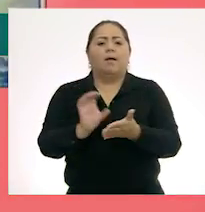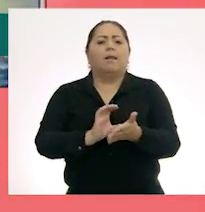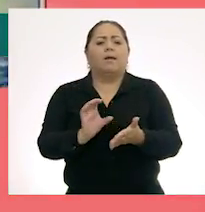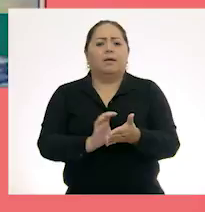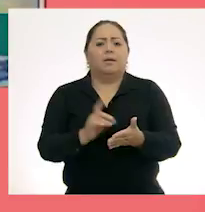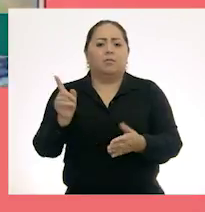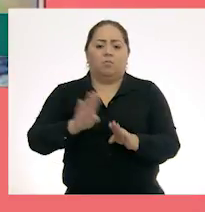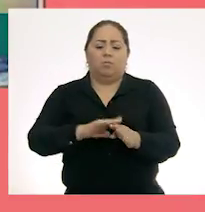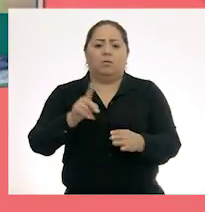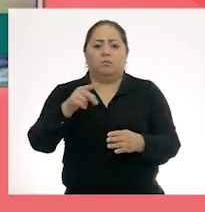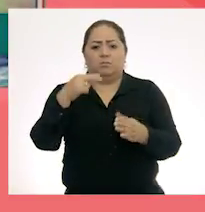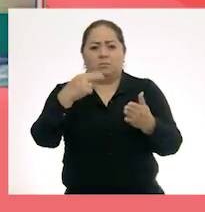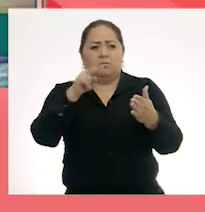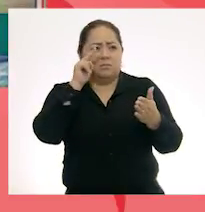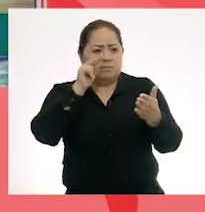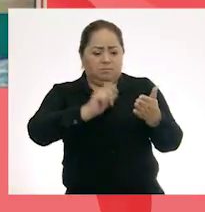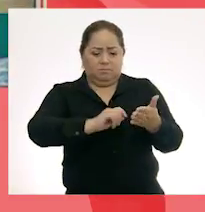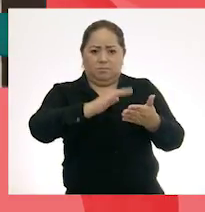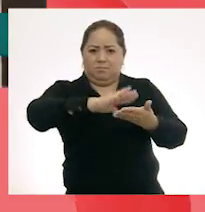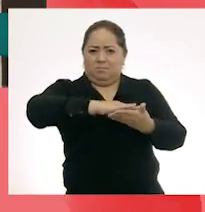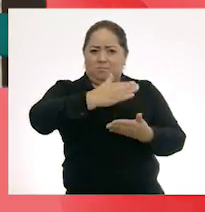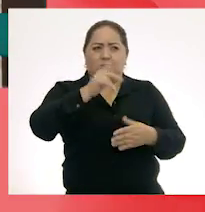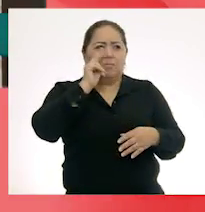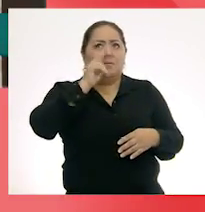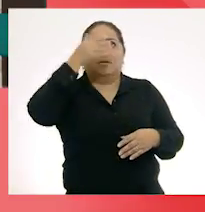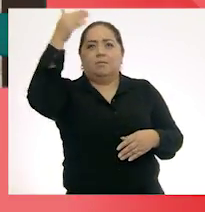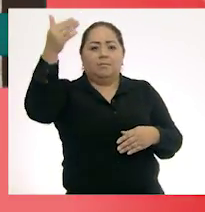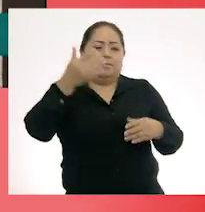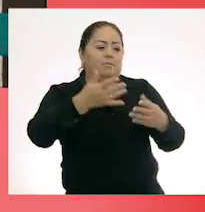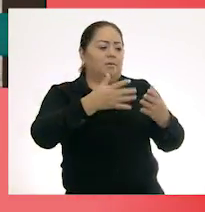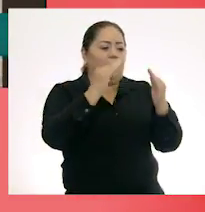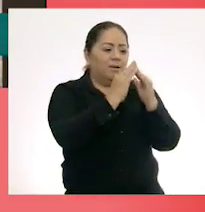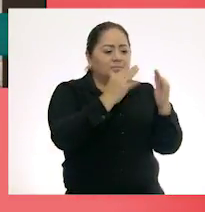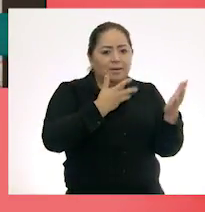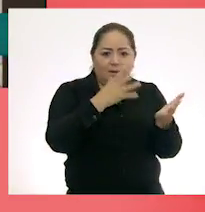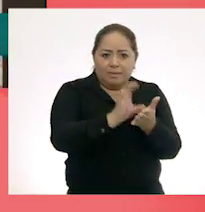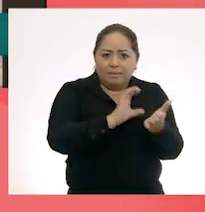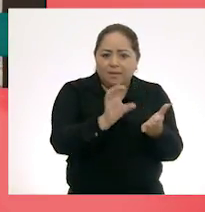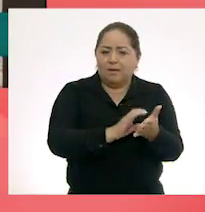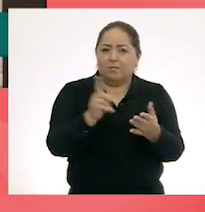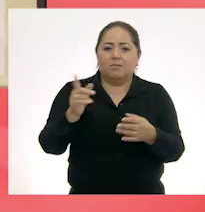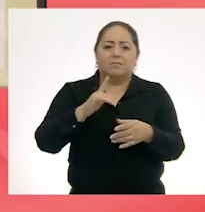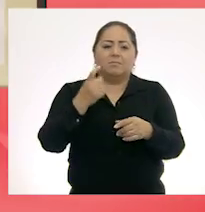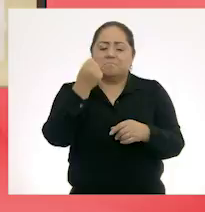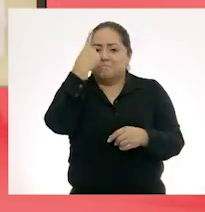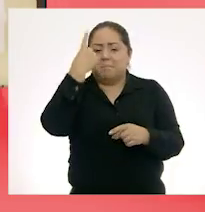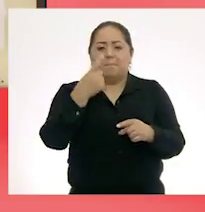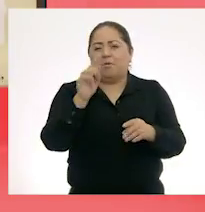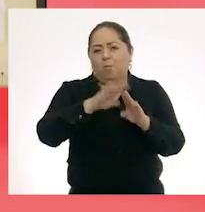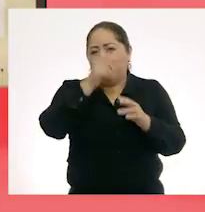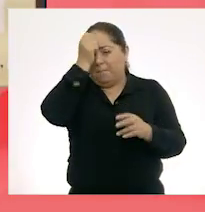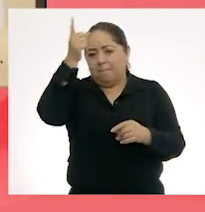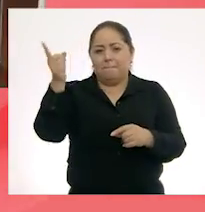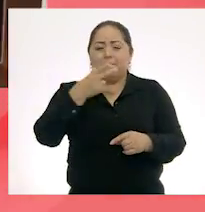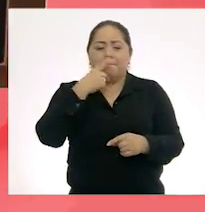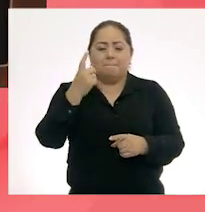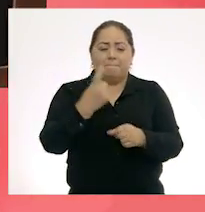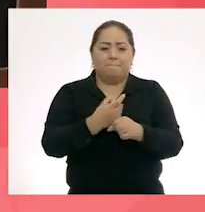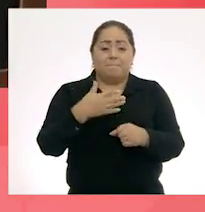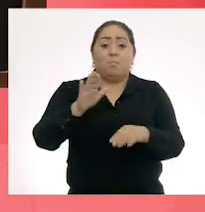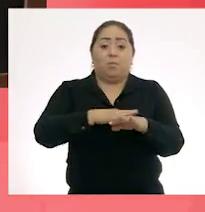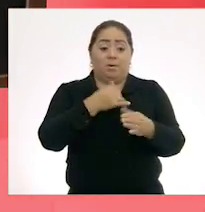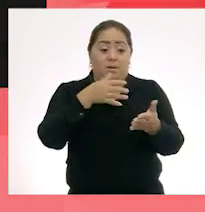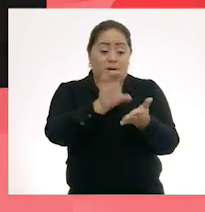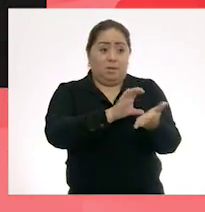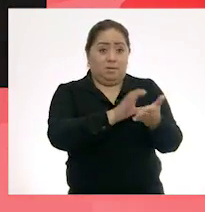calendario? En su escritorio van a tener un calendario, en su pared van a tener un calendario, en sus casas tienen un calendario. Porque el calendario